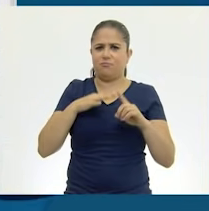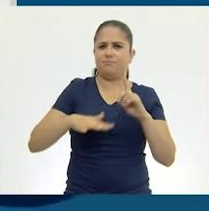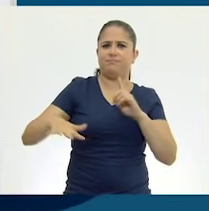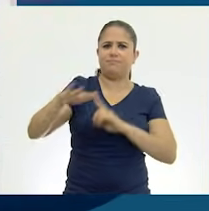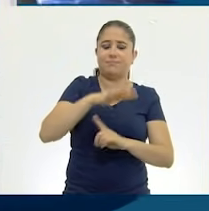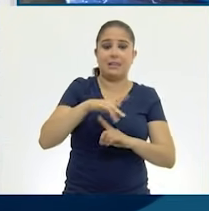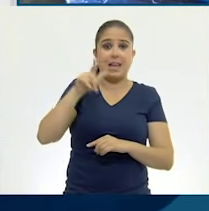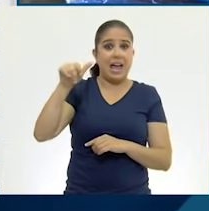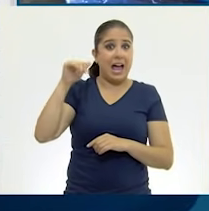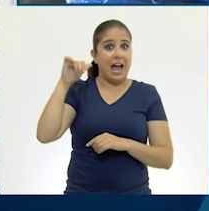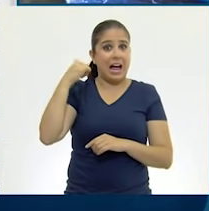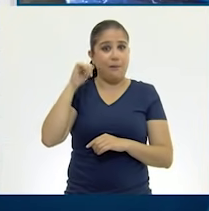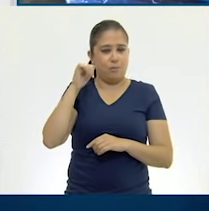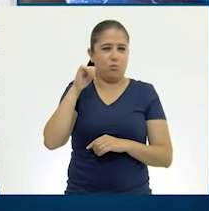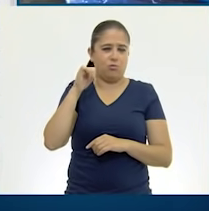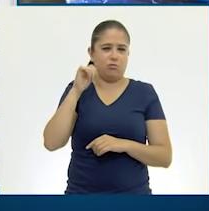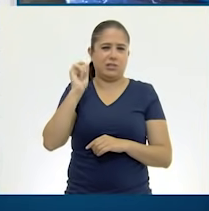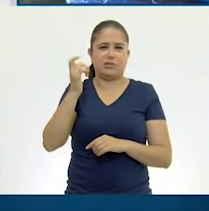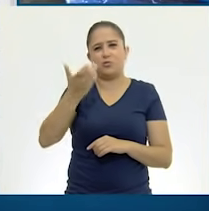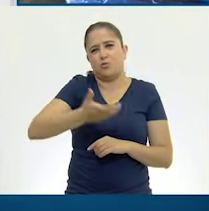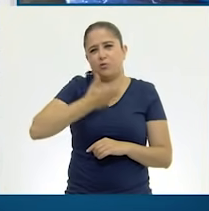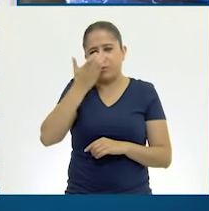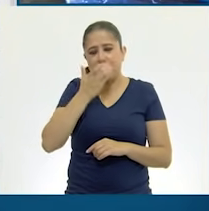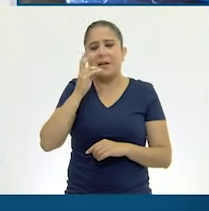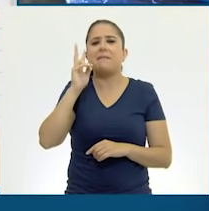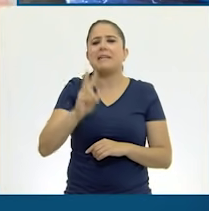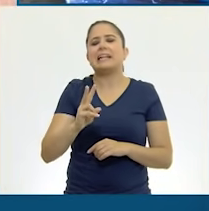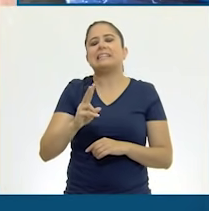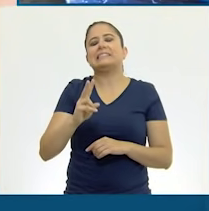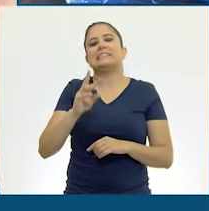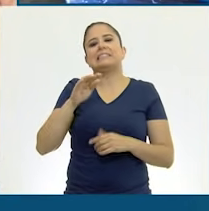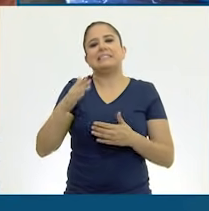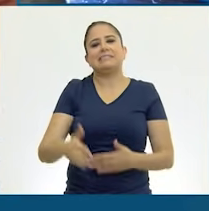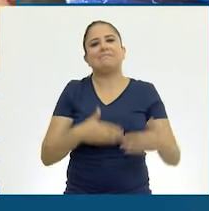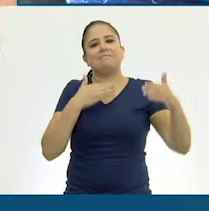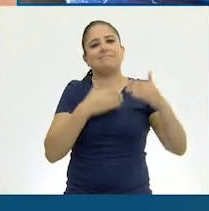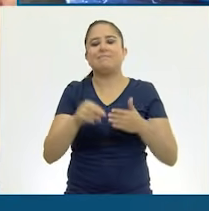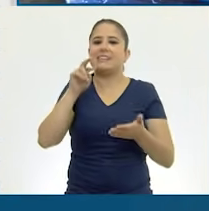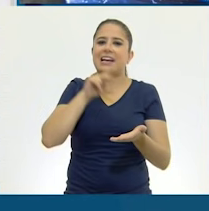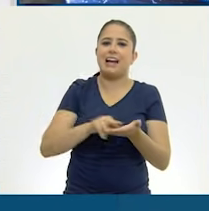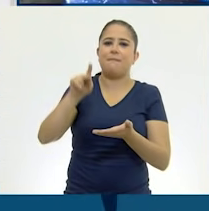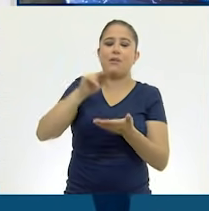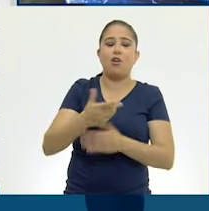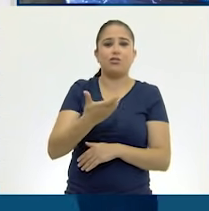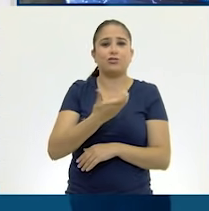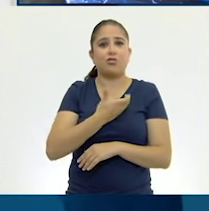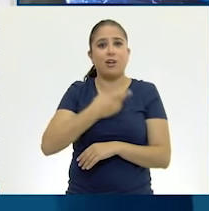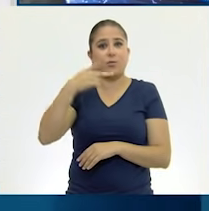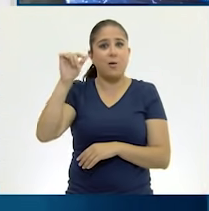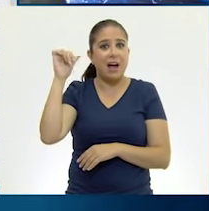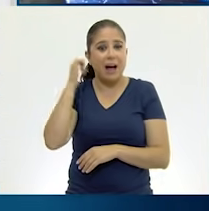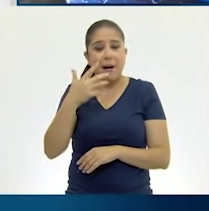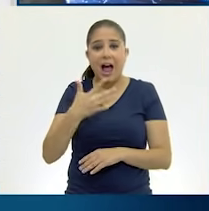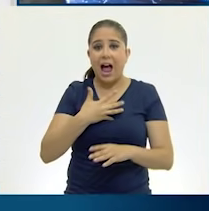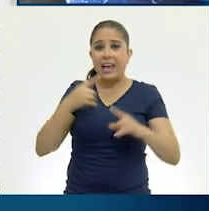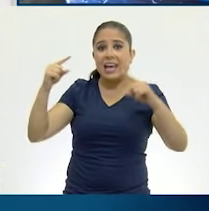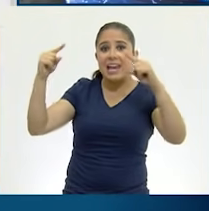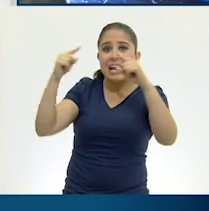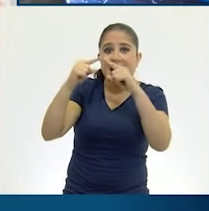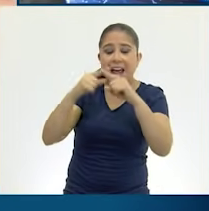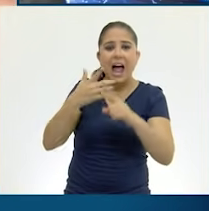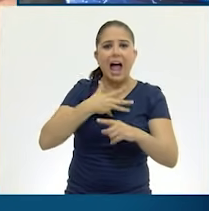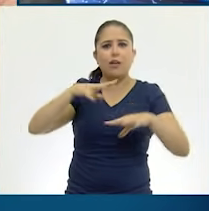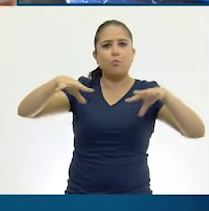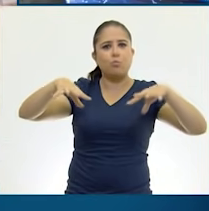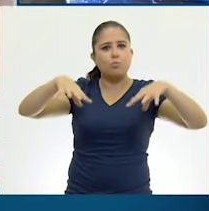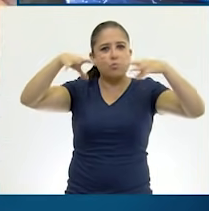En el Acapulco tradicional es agradable caminar por el malecón. En el Zócalo hay una iglesia, un